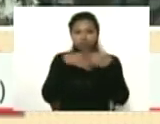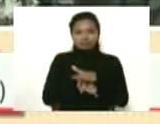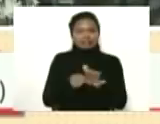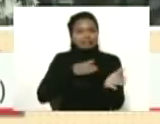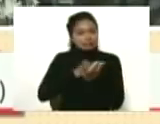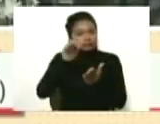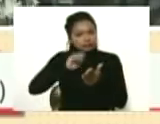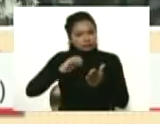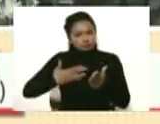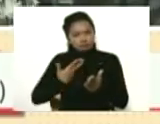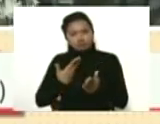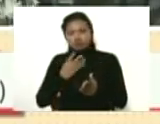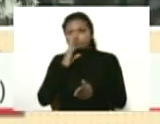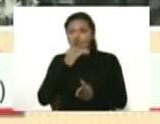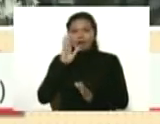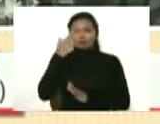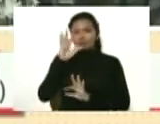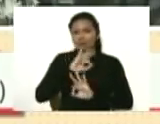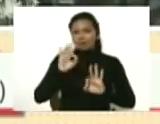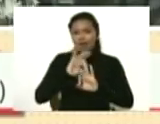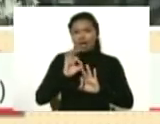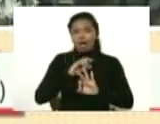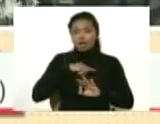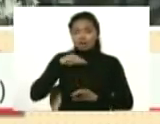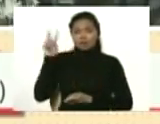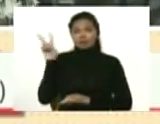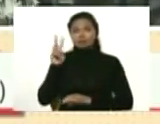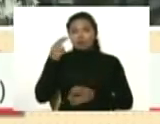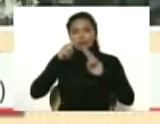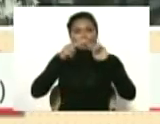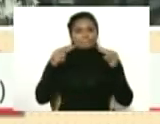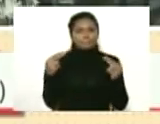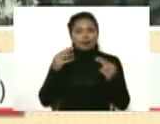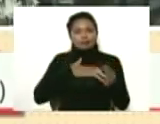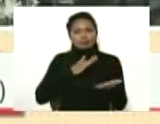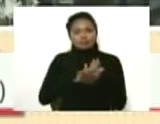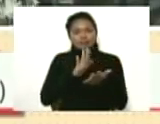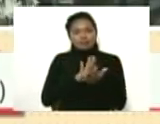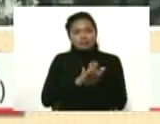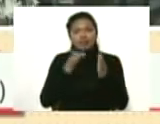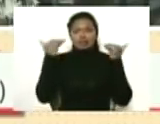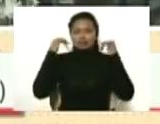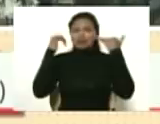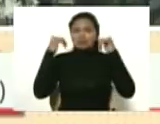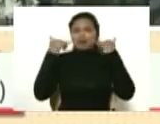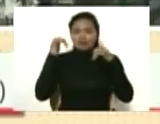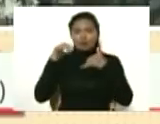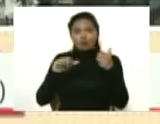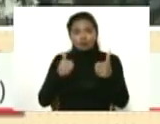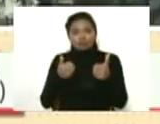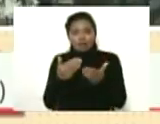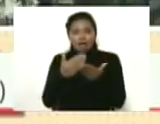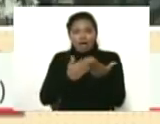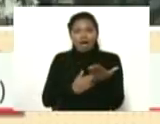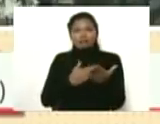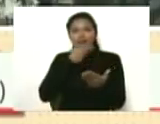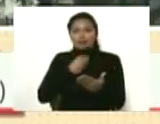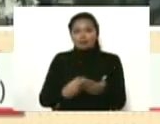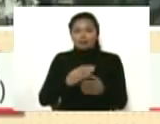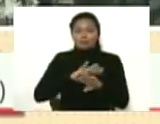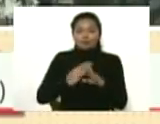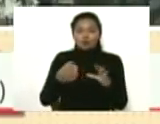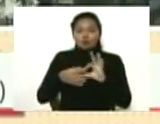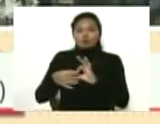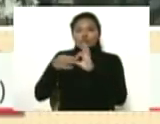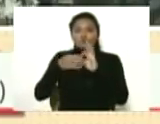No tengan ninguna duda. Venezuela está en paz y está celebrando ya por adelantado sus Navidades por la